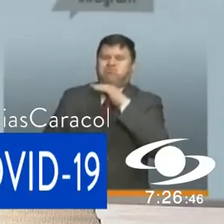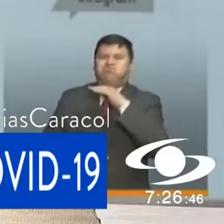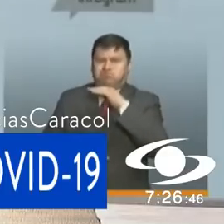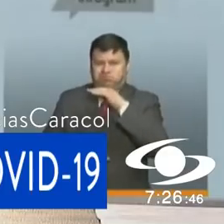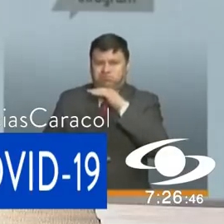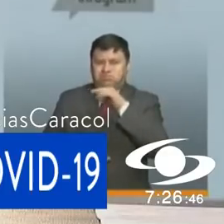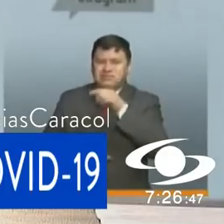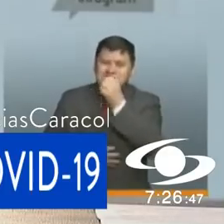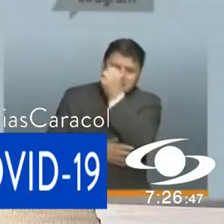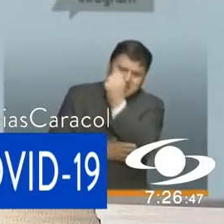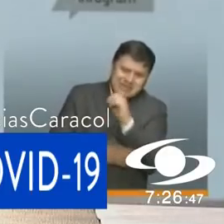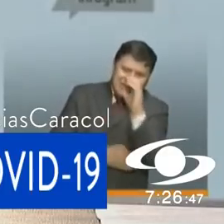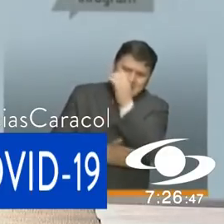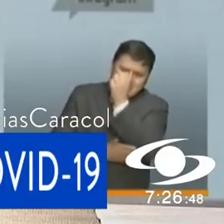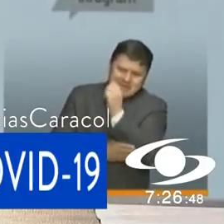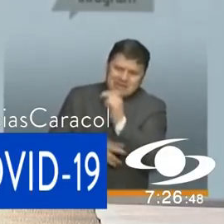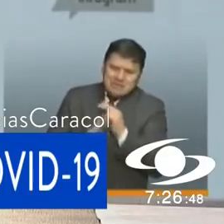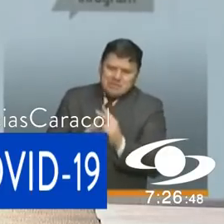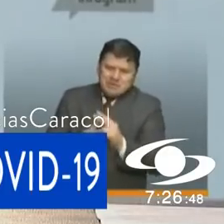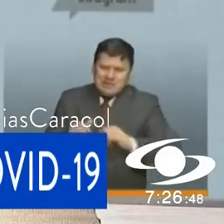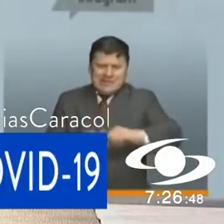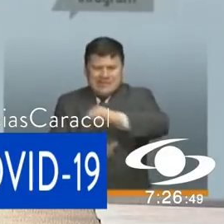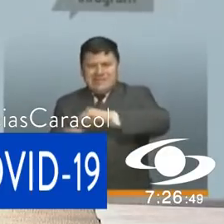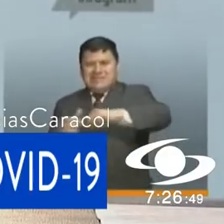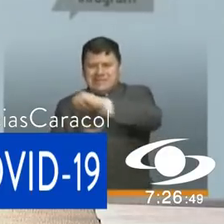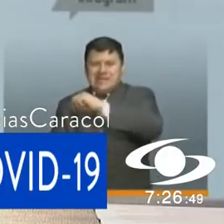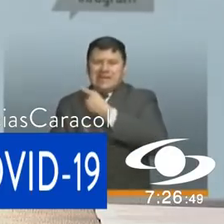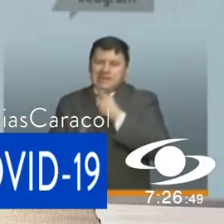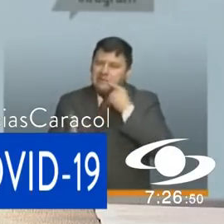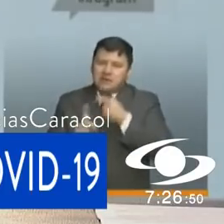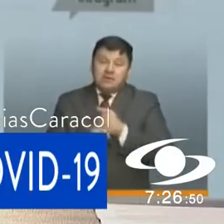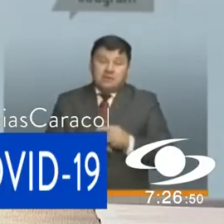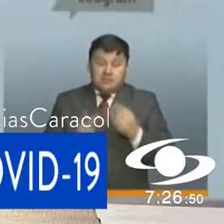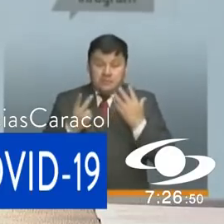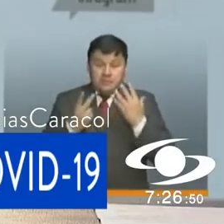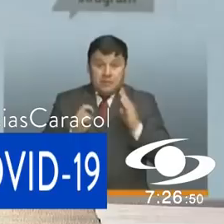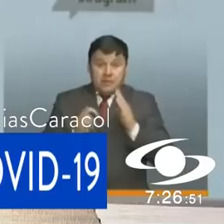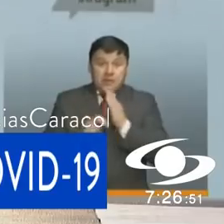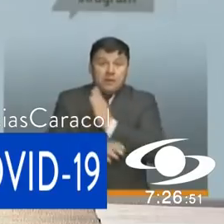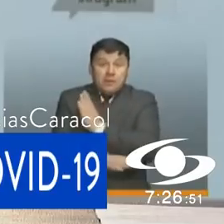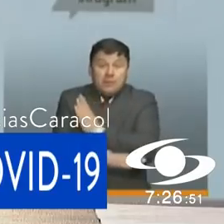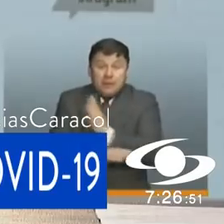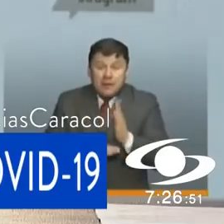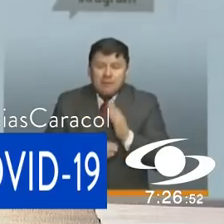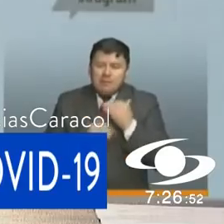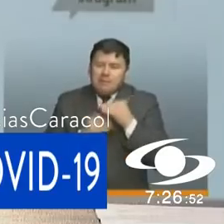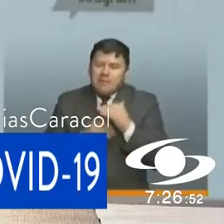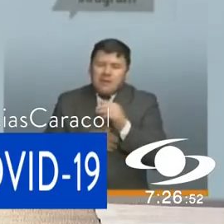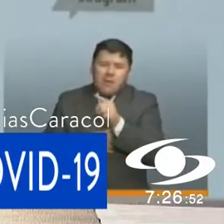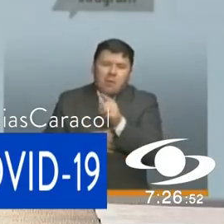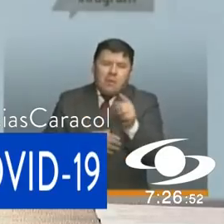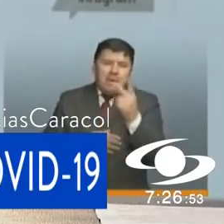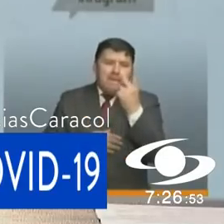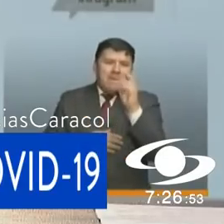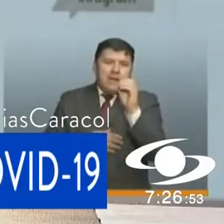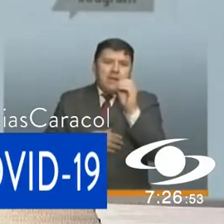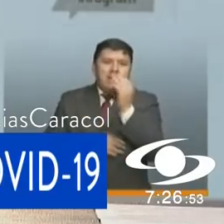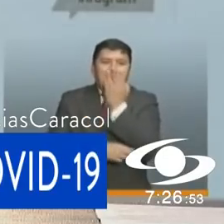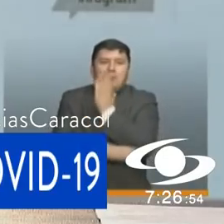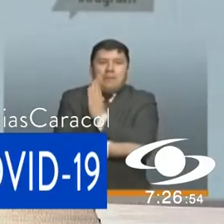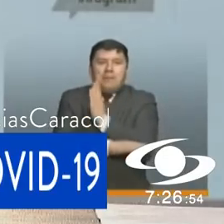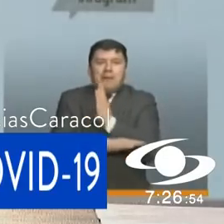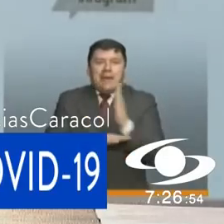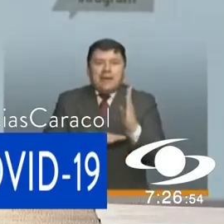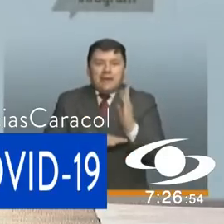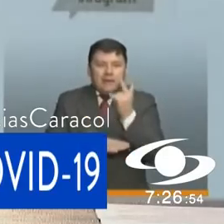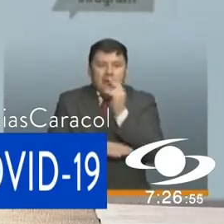enfrentar una crisis en nuestro país. ¿Y eso qué quiere decir? Que de esos 70 mínimo hay 20 billones de pesos que